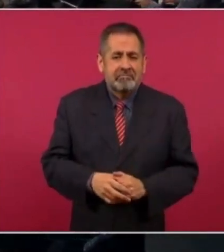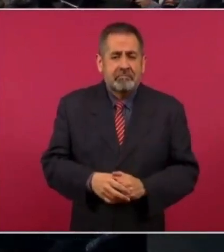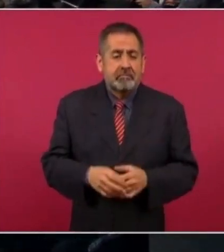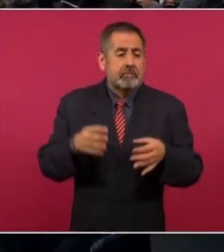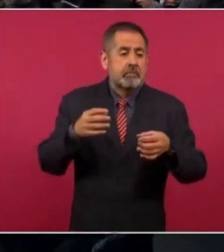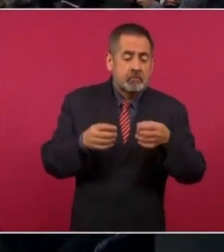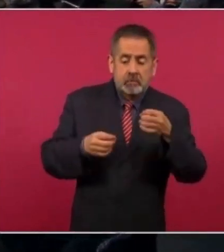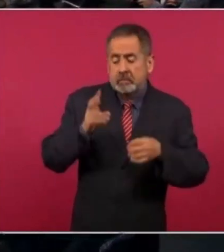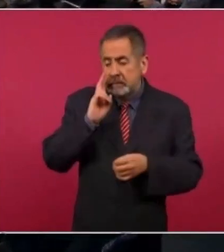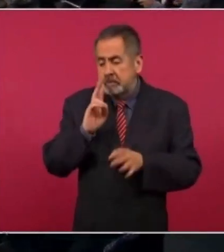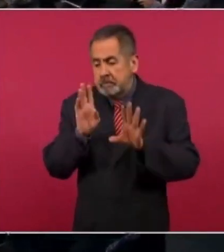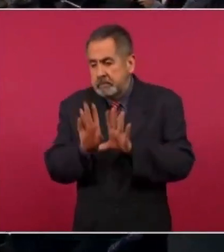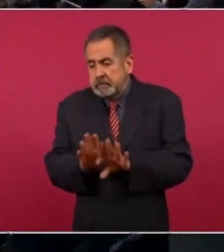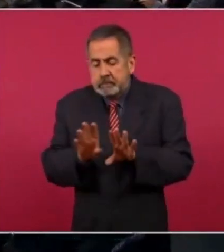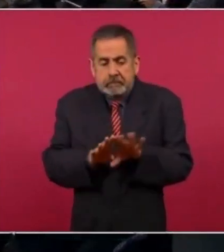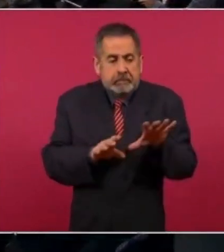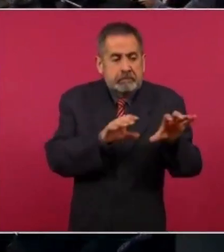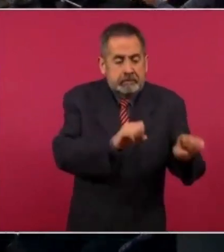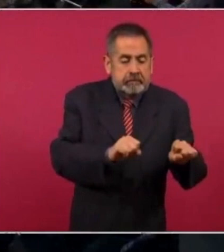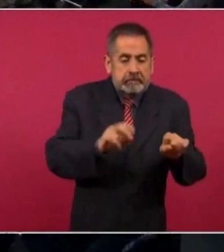buscando cómo justificar.